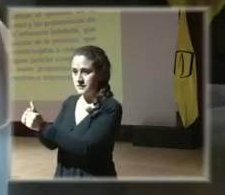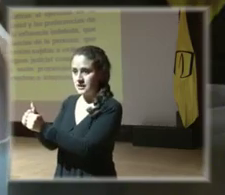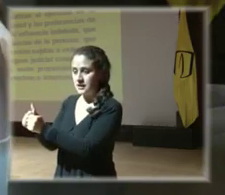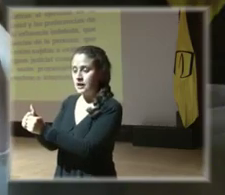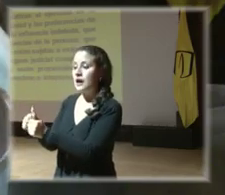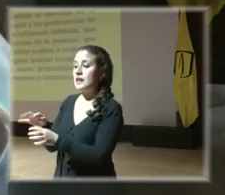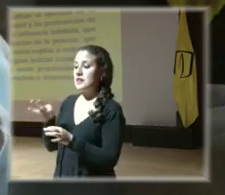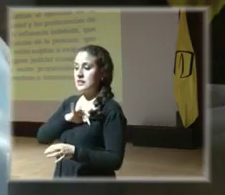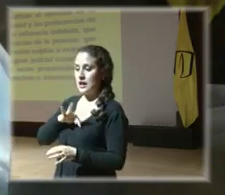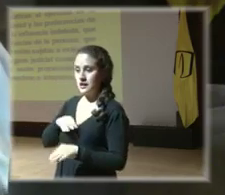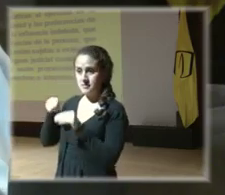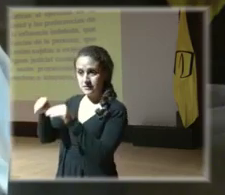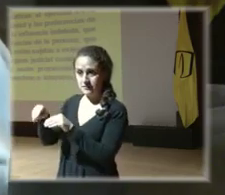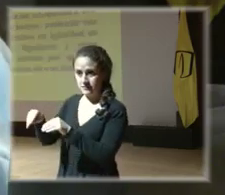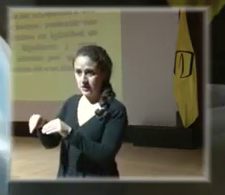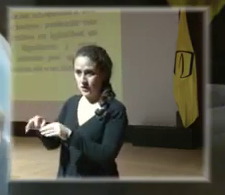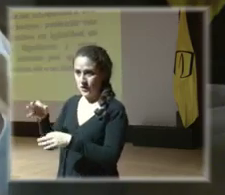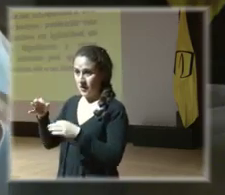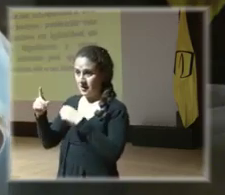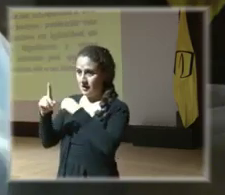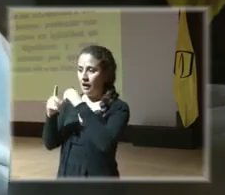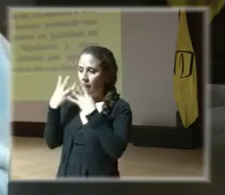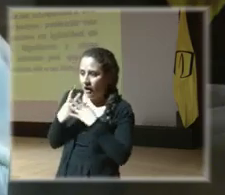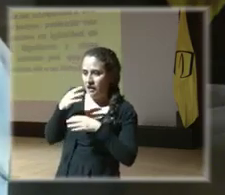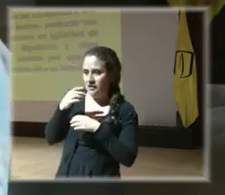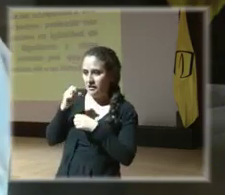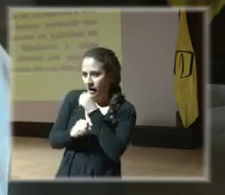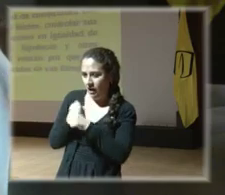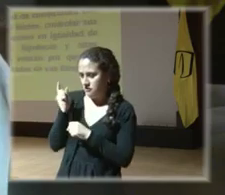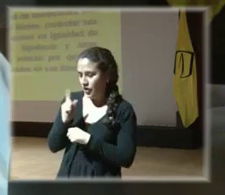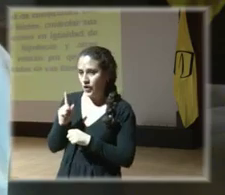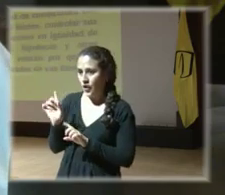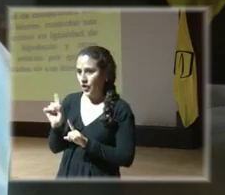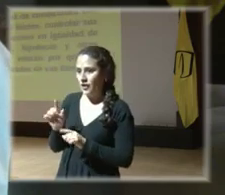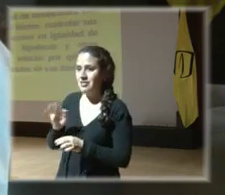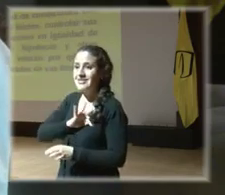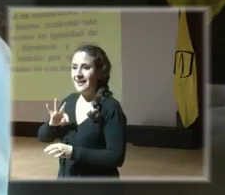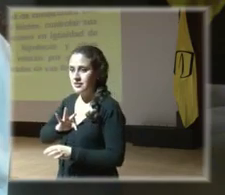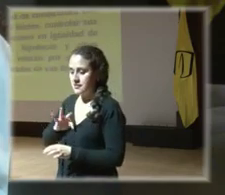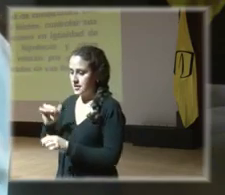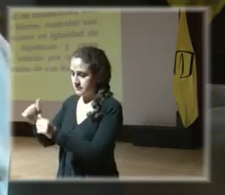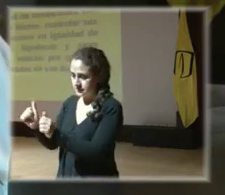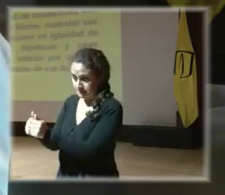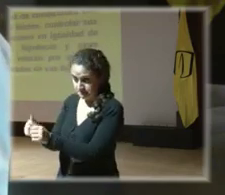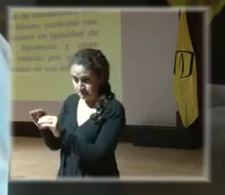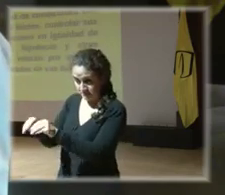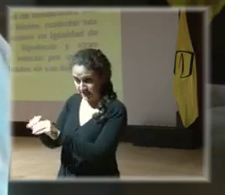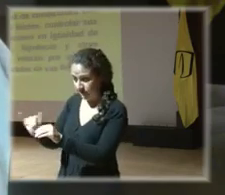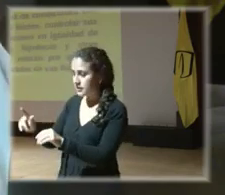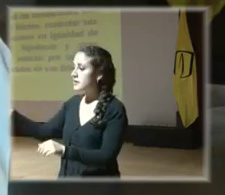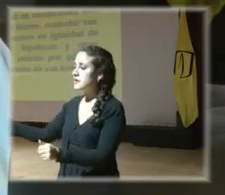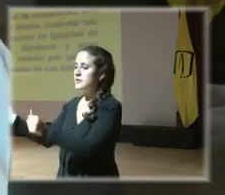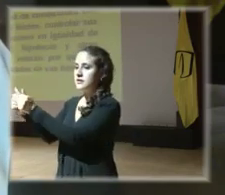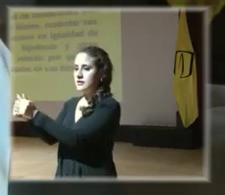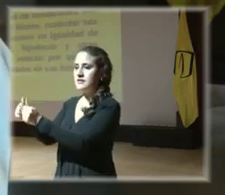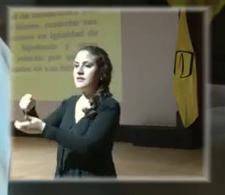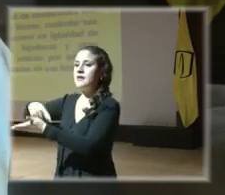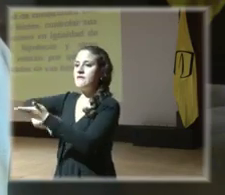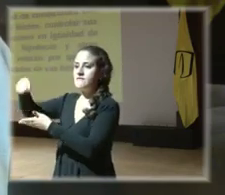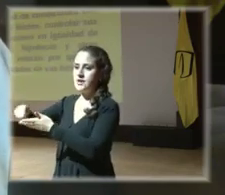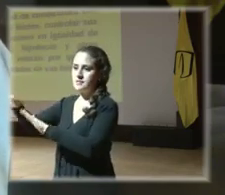el tratamiento, no la condena, sino el tratamiento, necesita firmar por ellos. Entonces, lo que pasa es que mucha gente